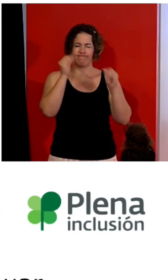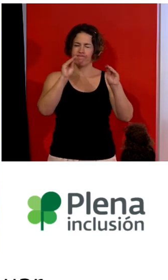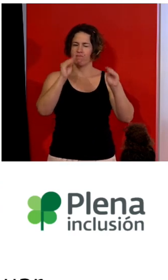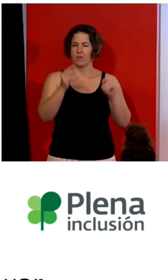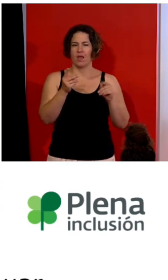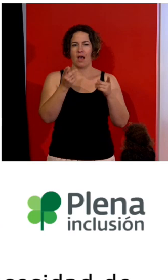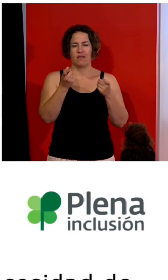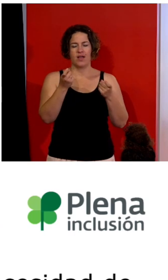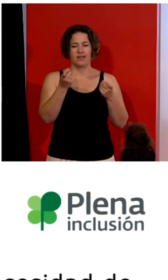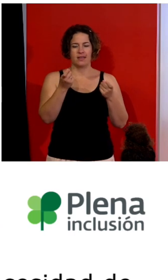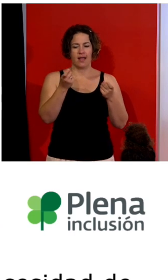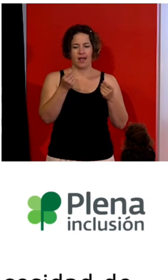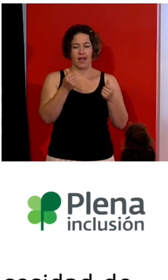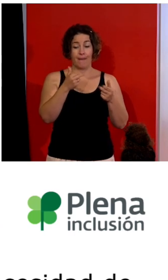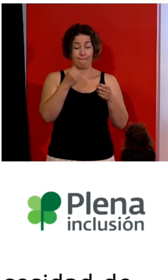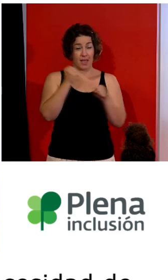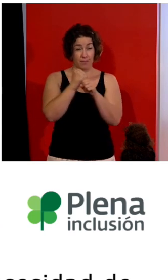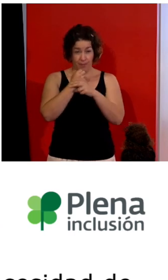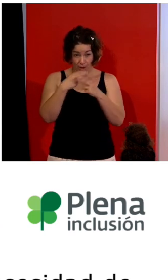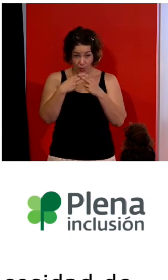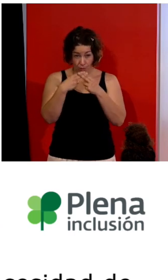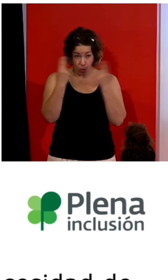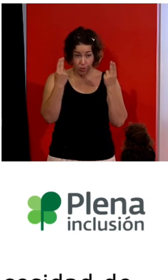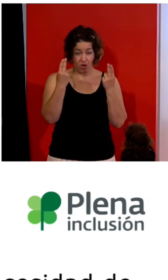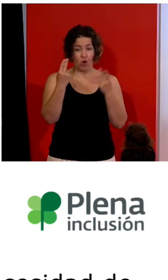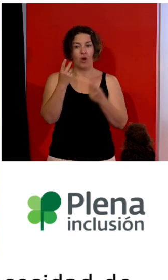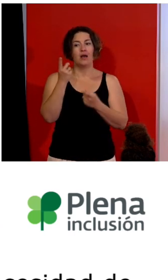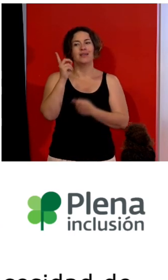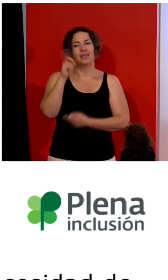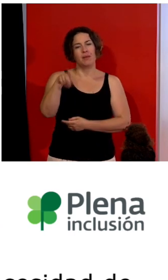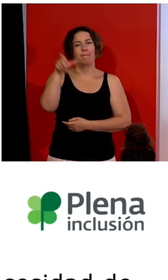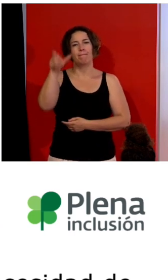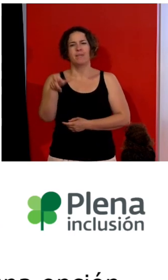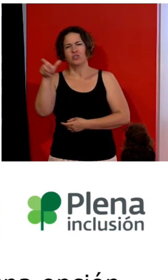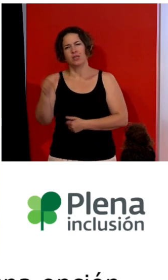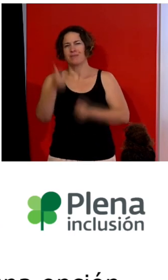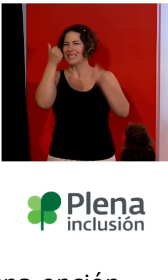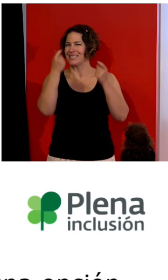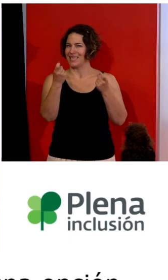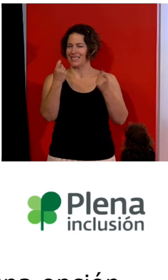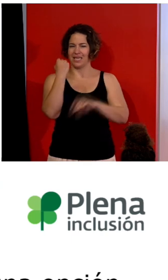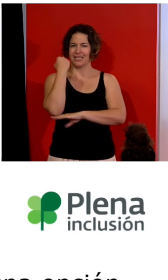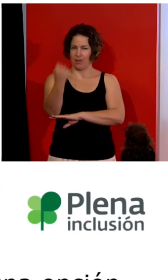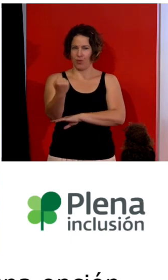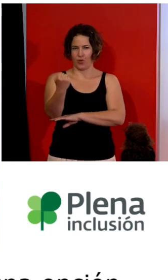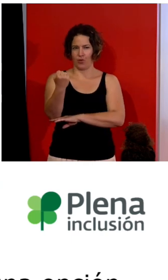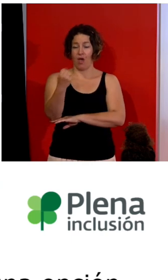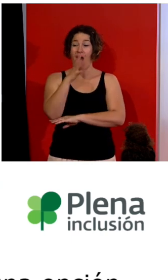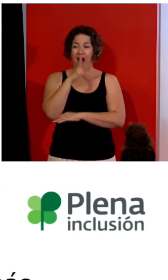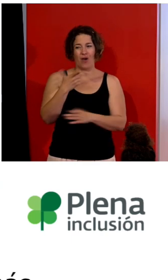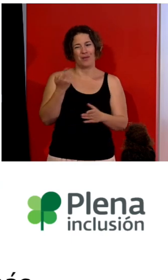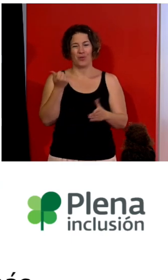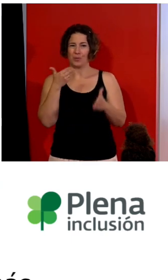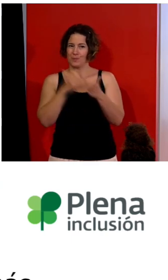los, el empleo público también sea una opción para aquellas personas que tienen más necesidades de apoyo, ¿no? Y que en este momento pues